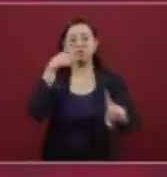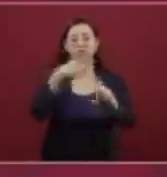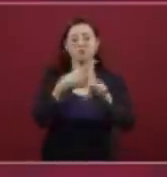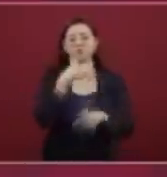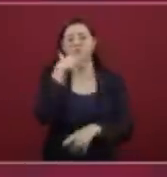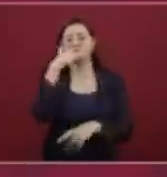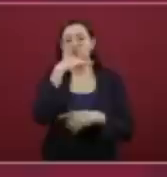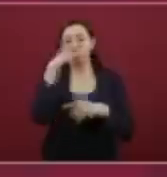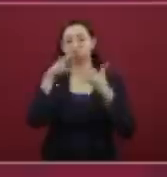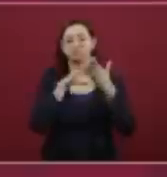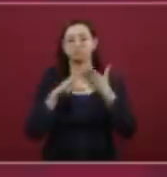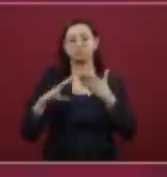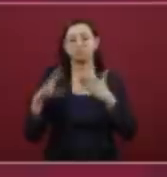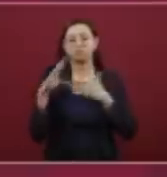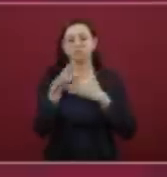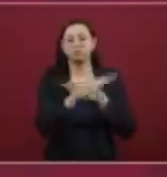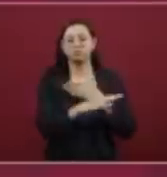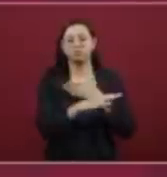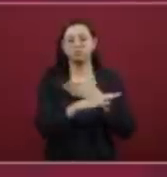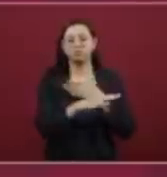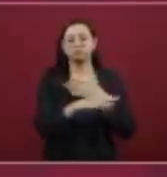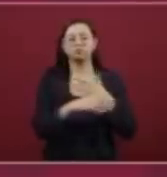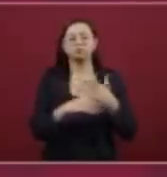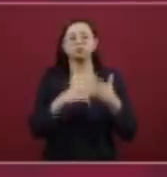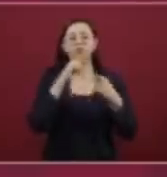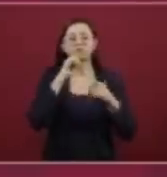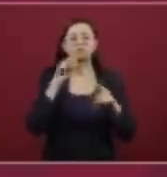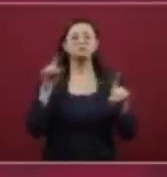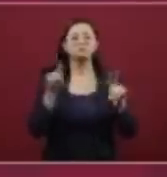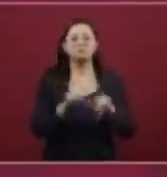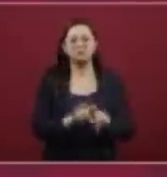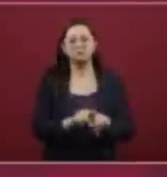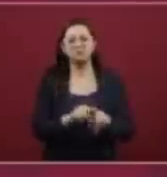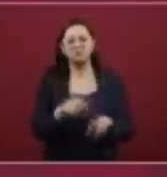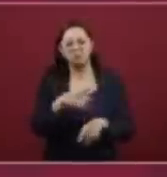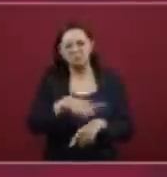y de acabar con la impunidad